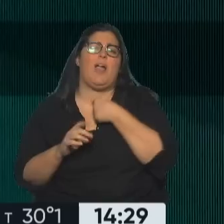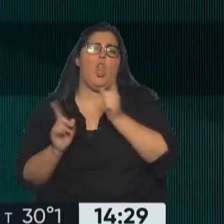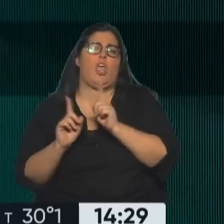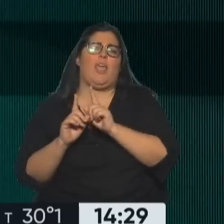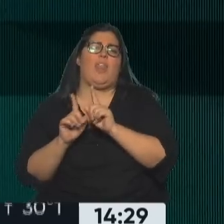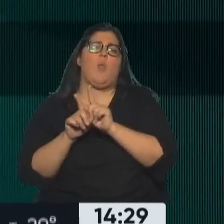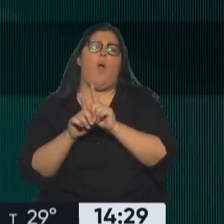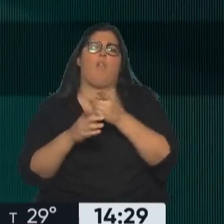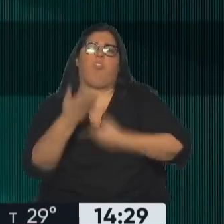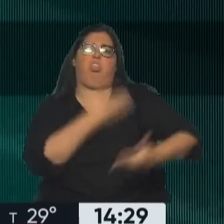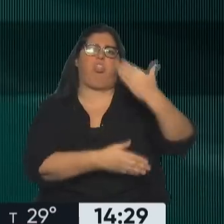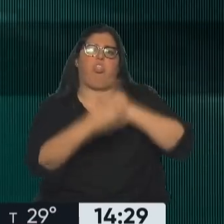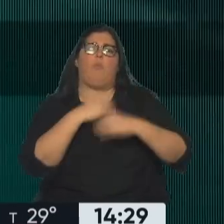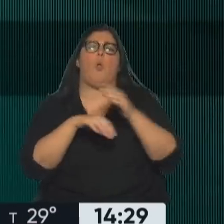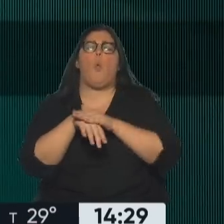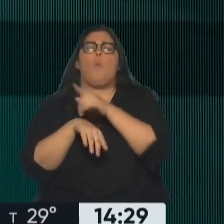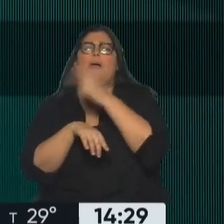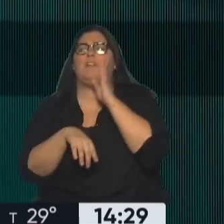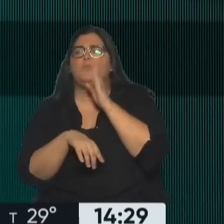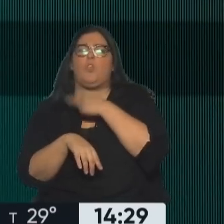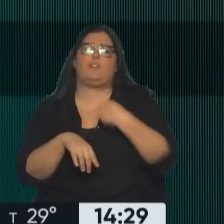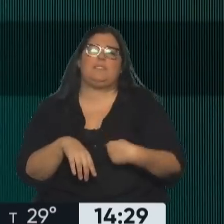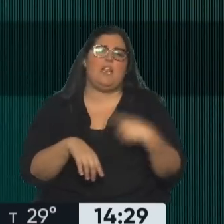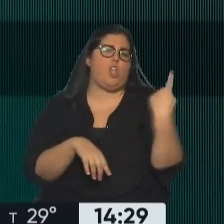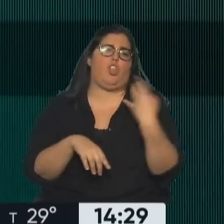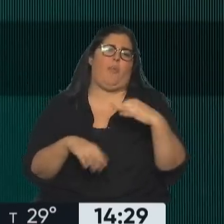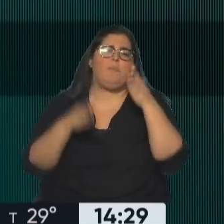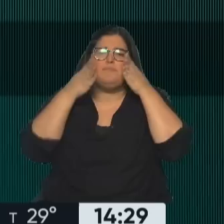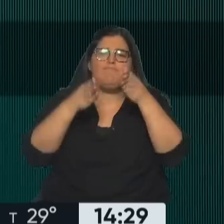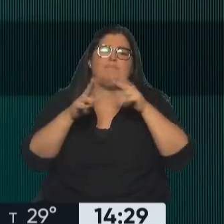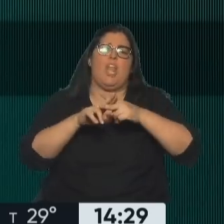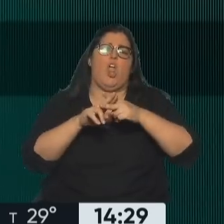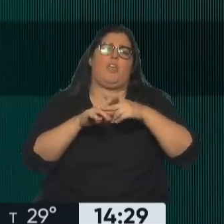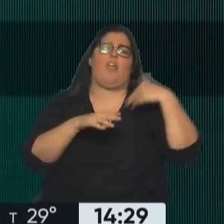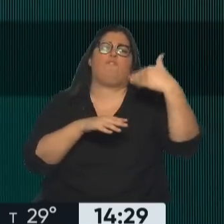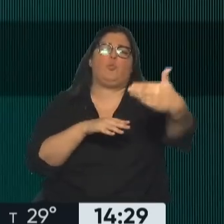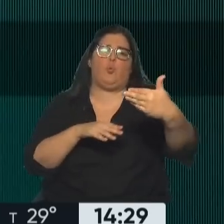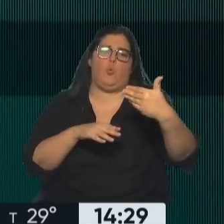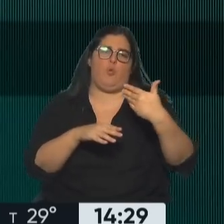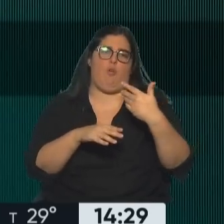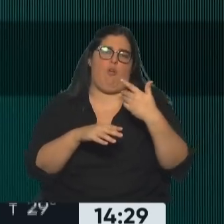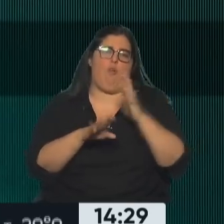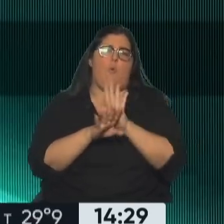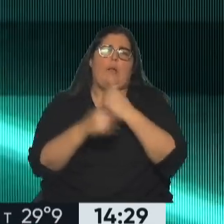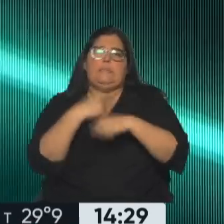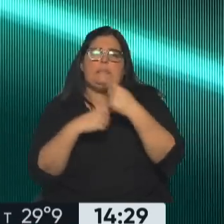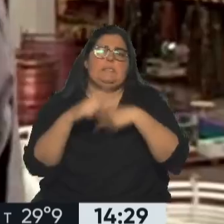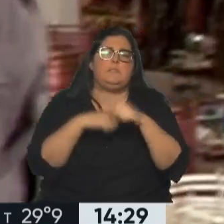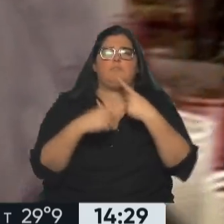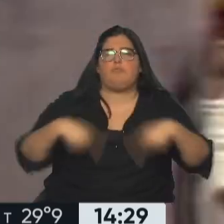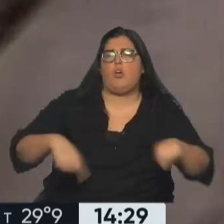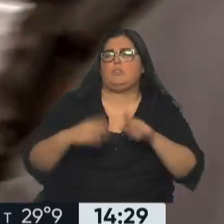China und von den USA, müssen wir noch stärker auf Zukunftstechnologien setzen und Bürokratie